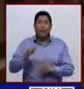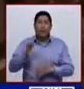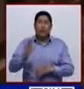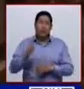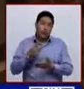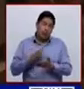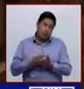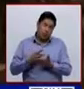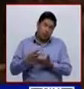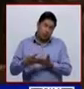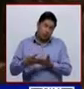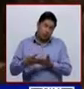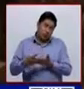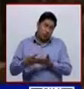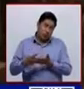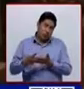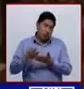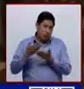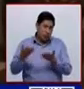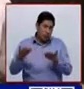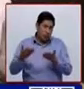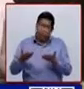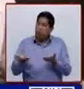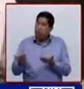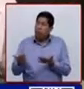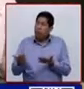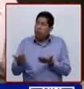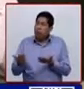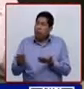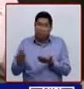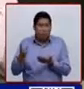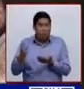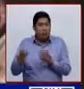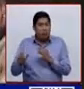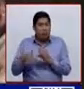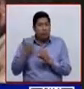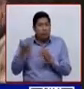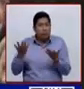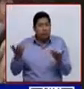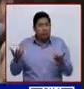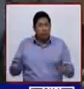sus propuestas, las cuales nunca llegaron.